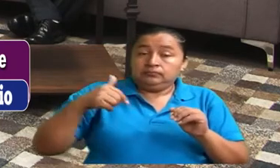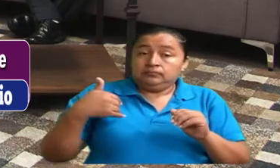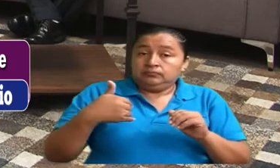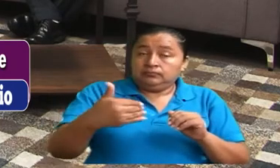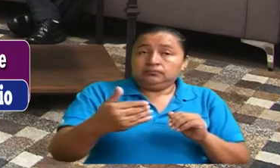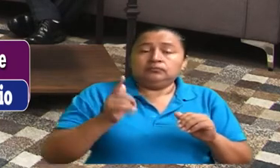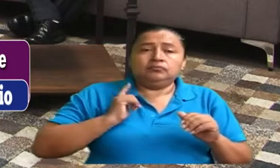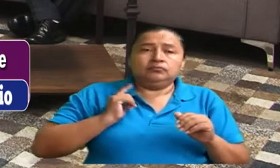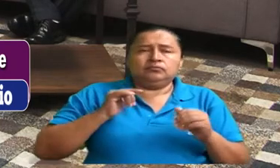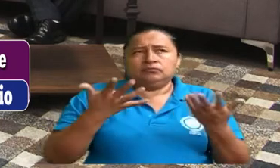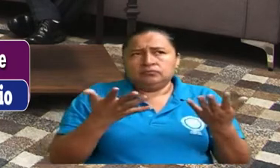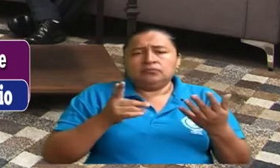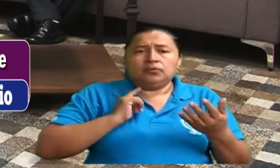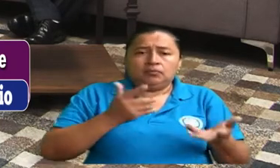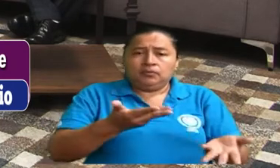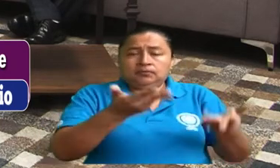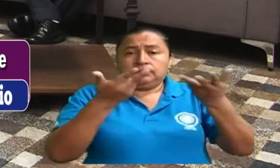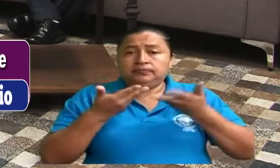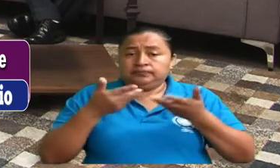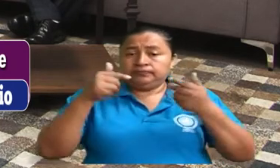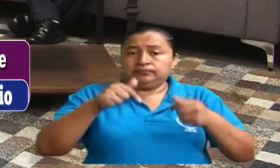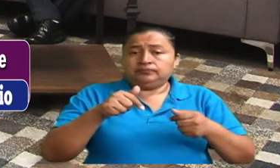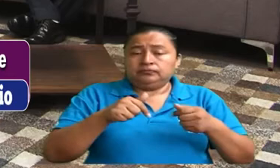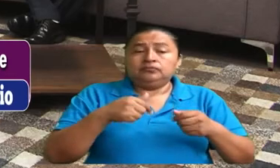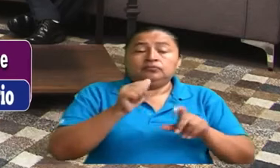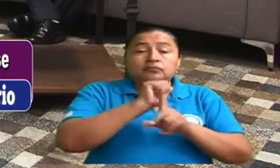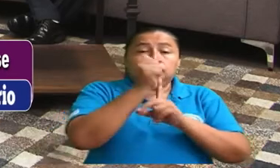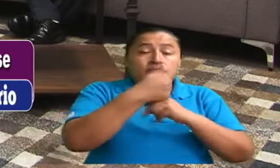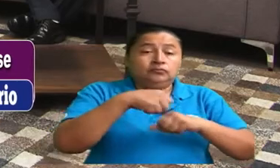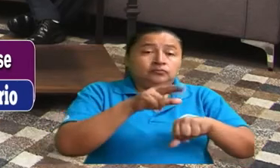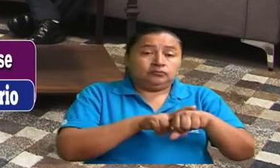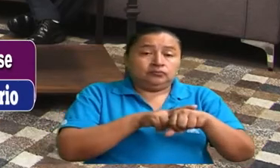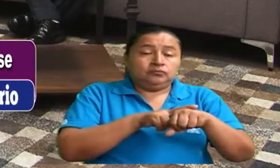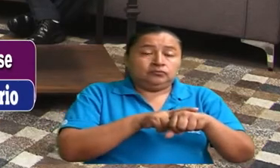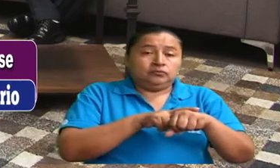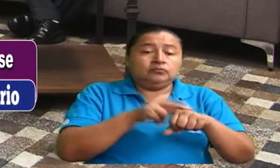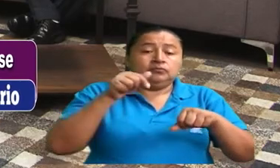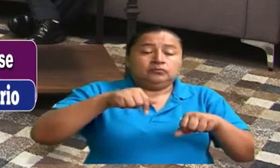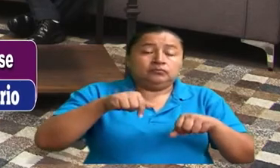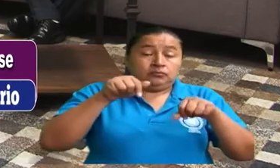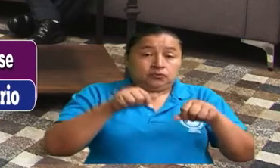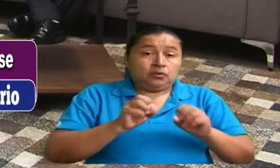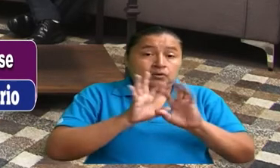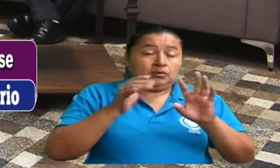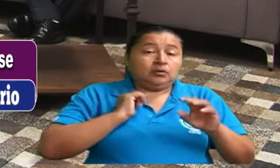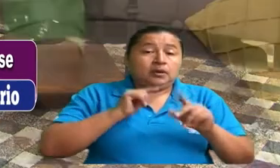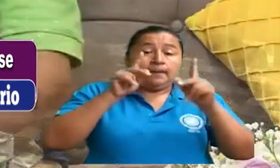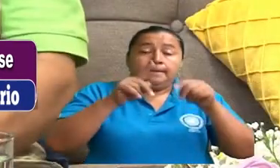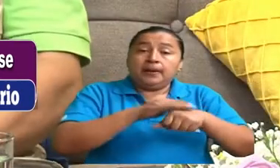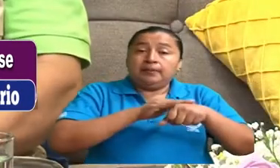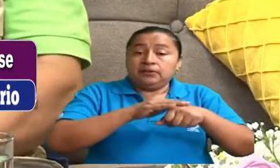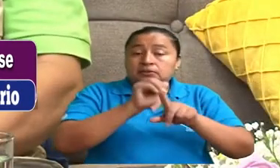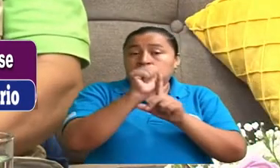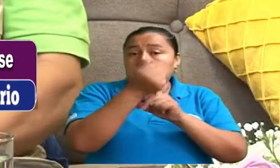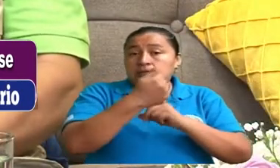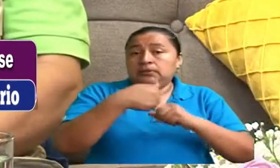que obtuvimos a través de nuestra Asamblea Nacional, donde me encuentro hoy en esta mañana, la personería